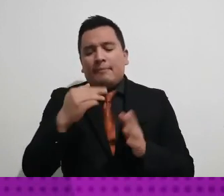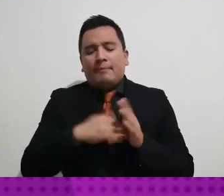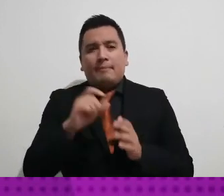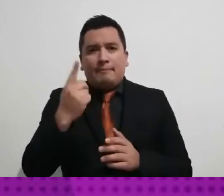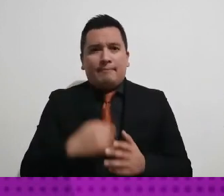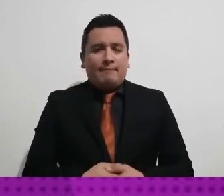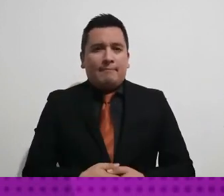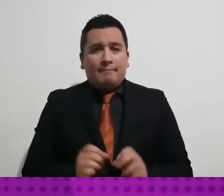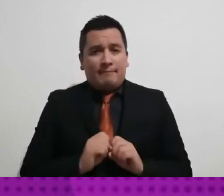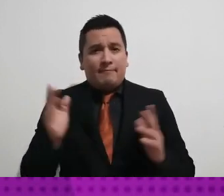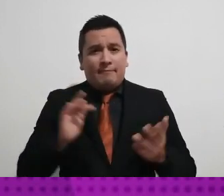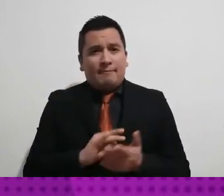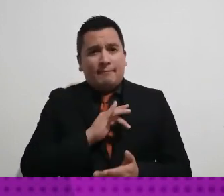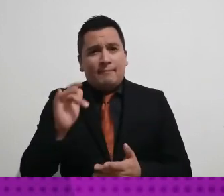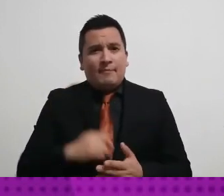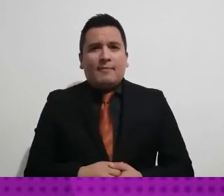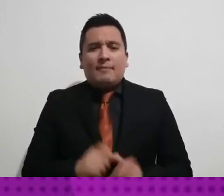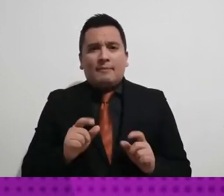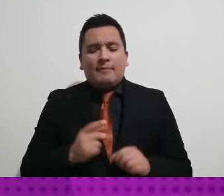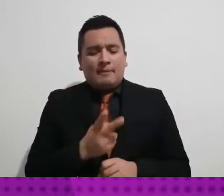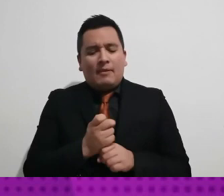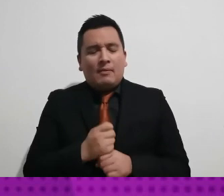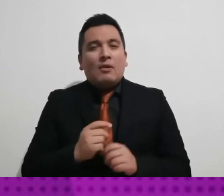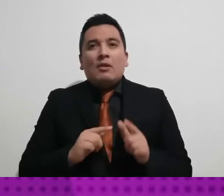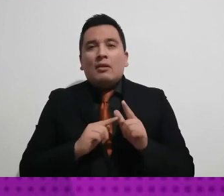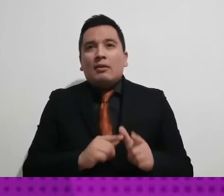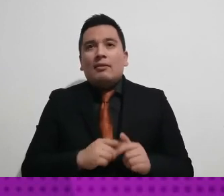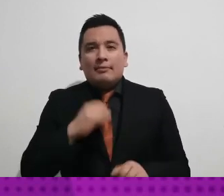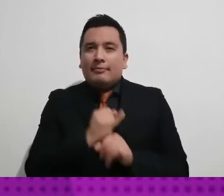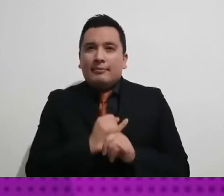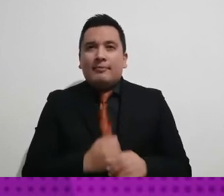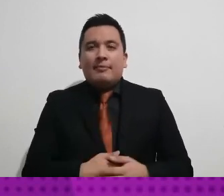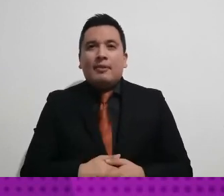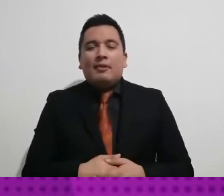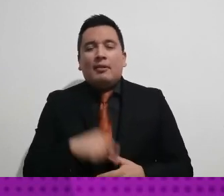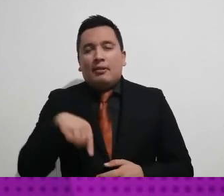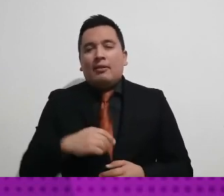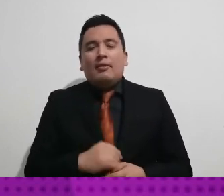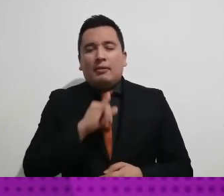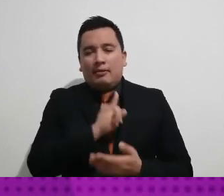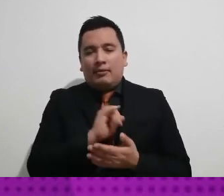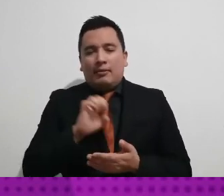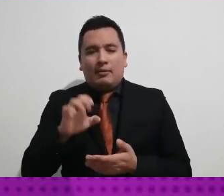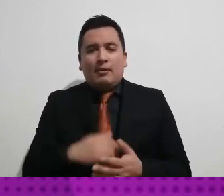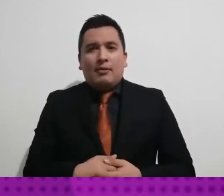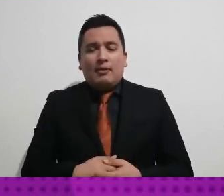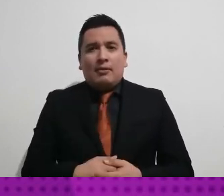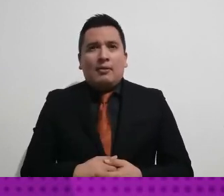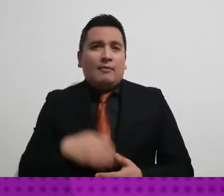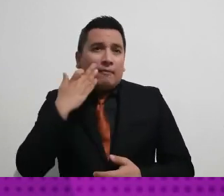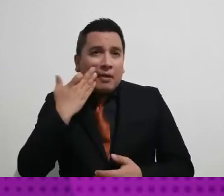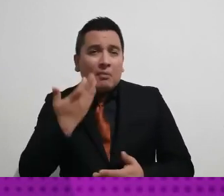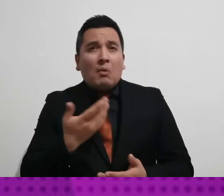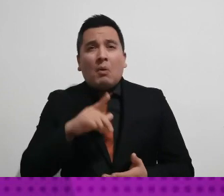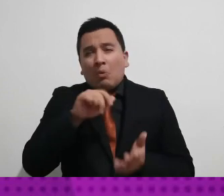electoral 2021. Claro que sí, muchísimas gracias. También les invitamos a que nos sigan en nuestras redes sociales del Instituto Electoral de